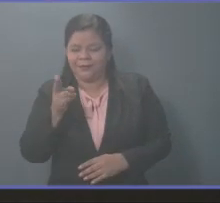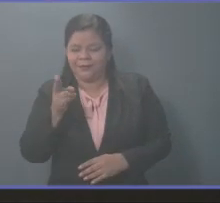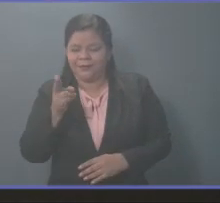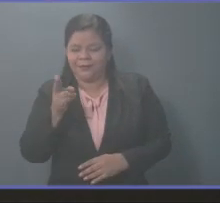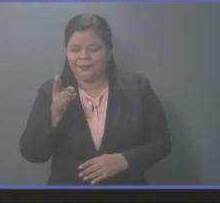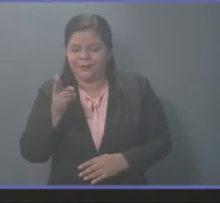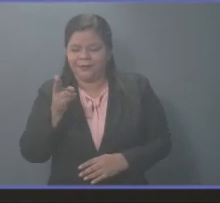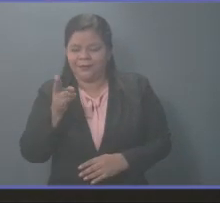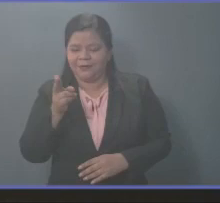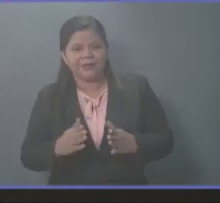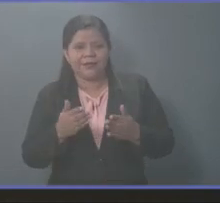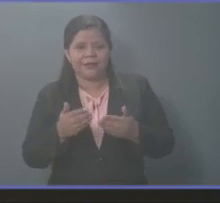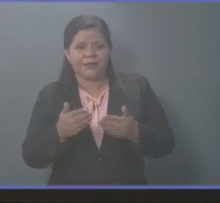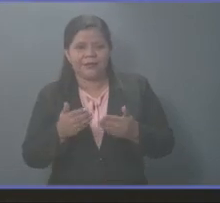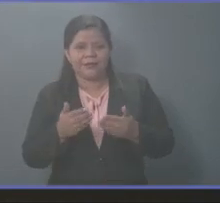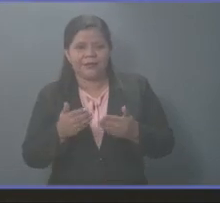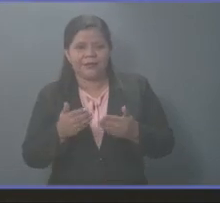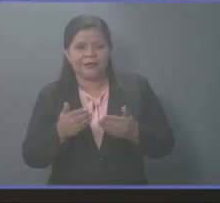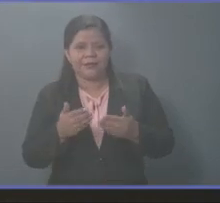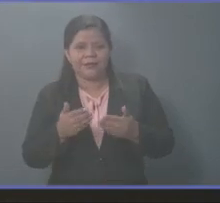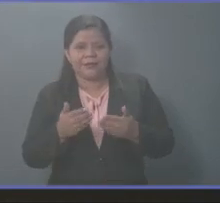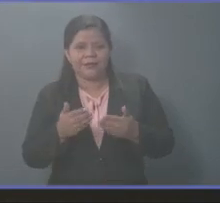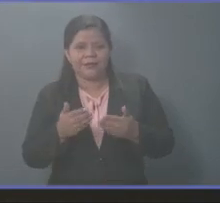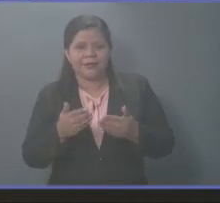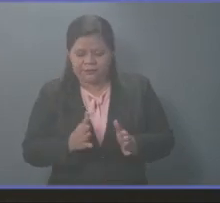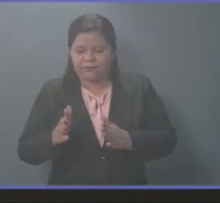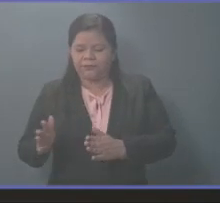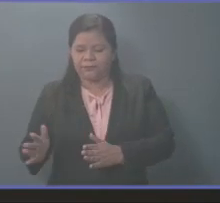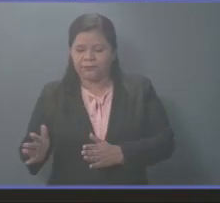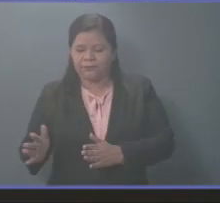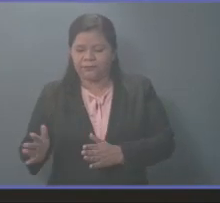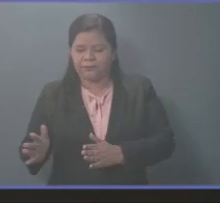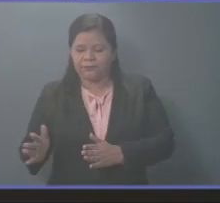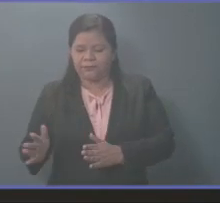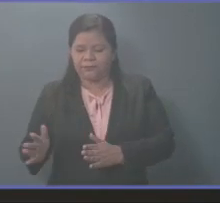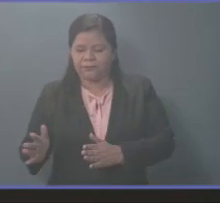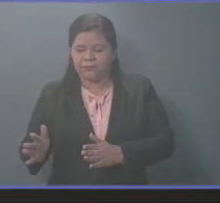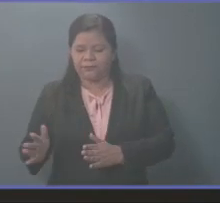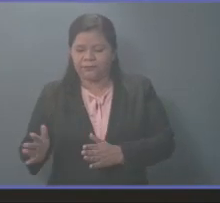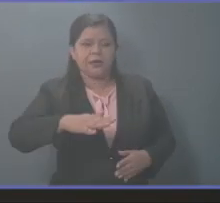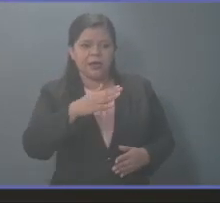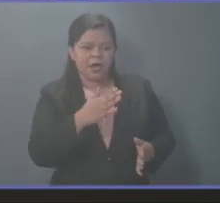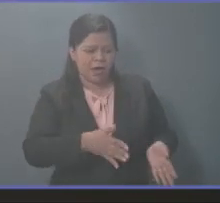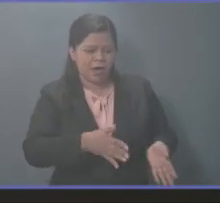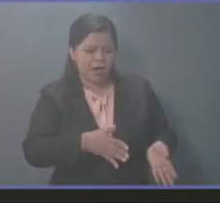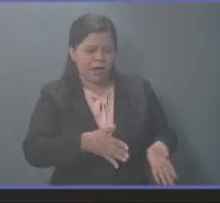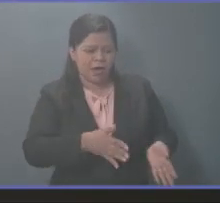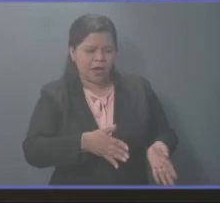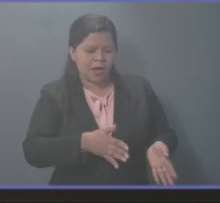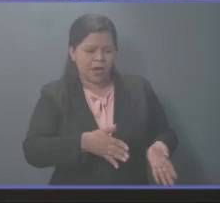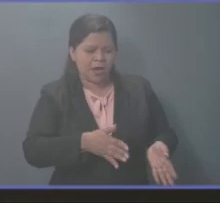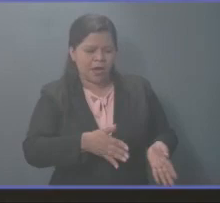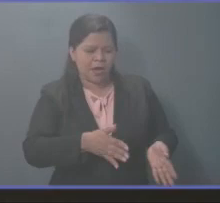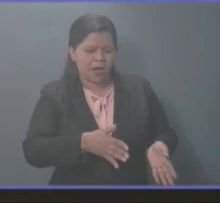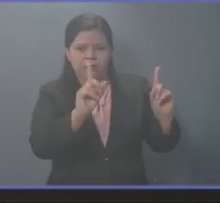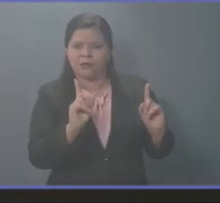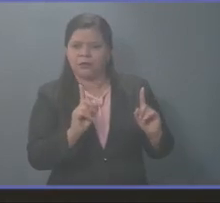subdividido en dos esferas. La parte urbana seguirá manteniendo